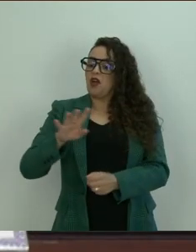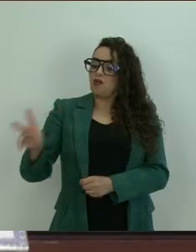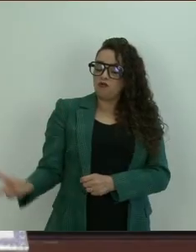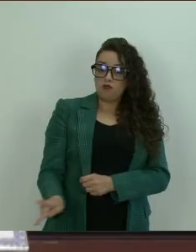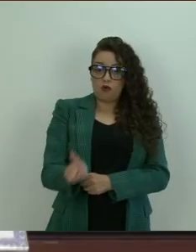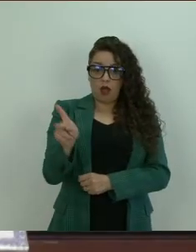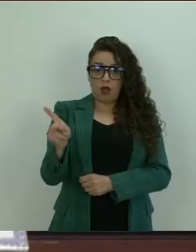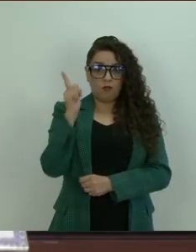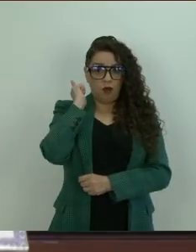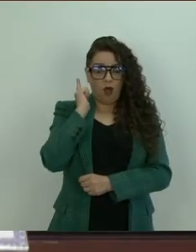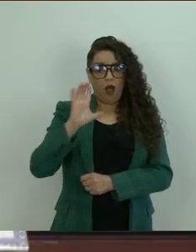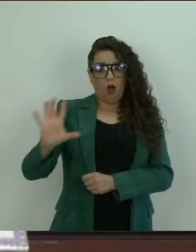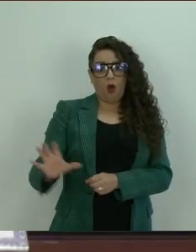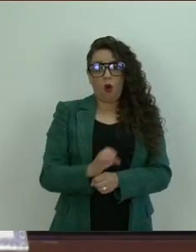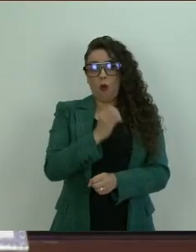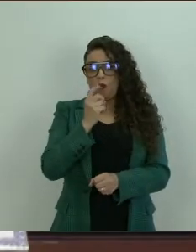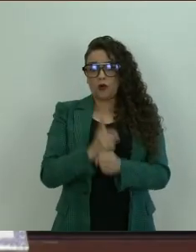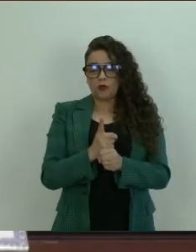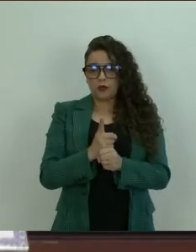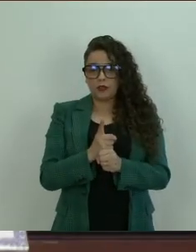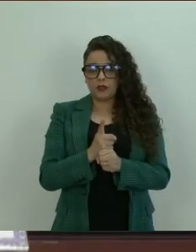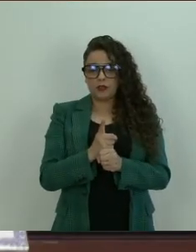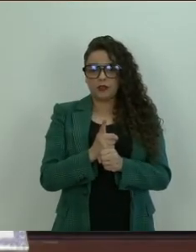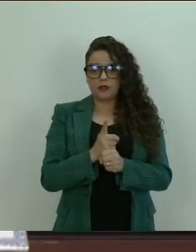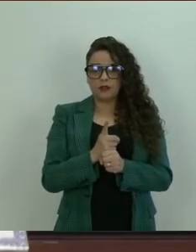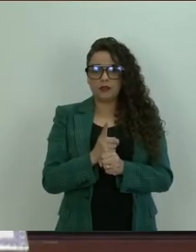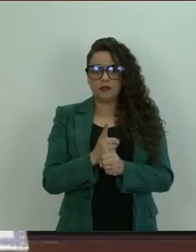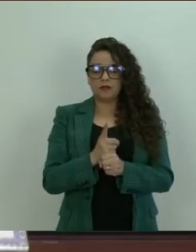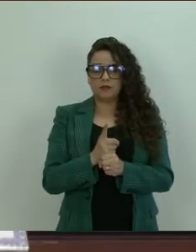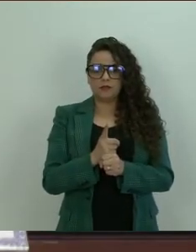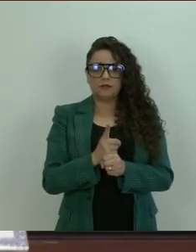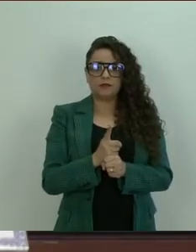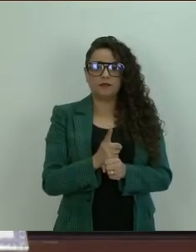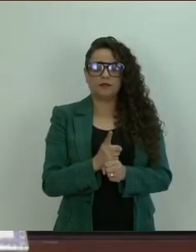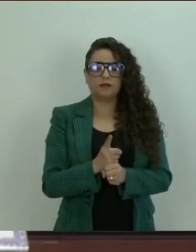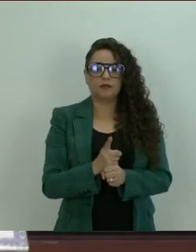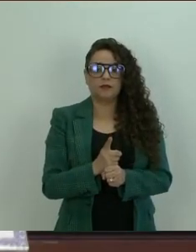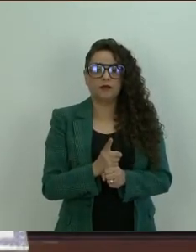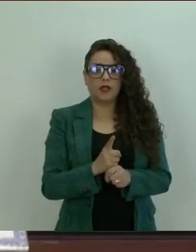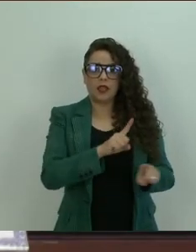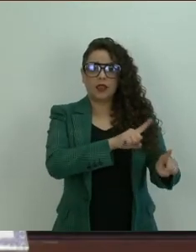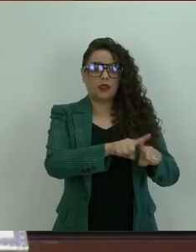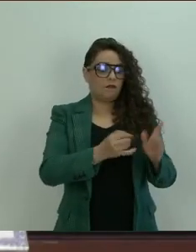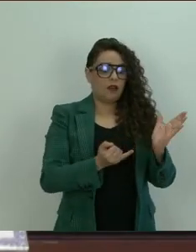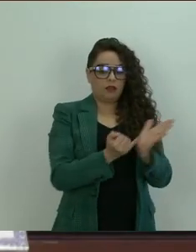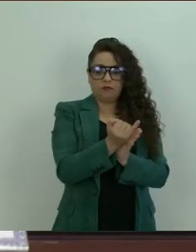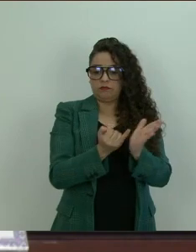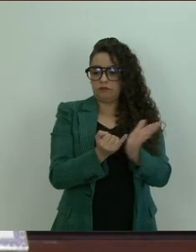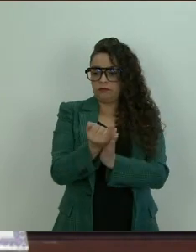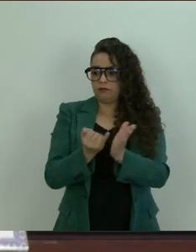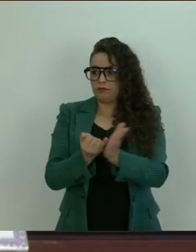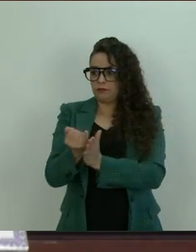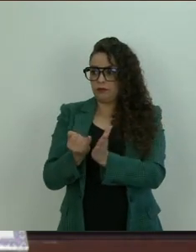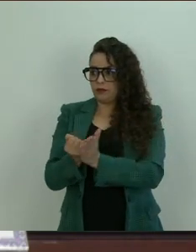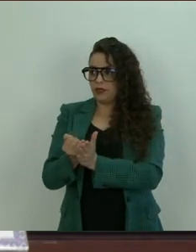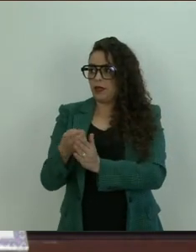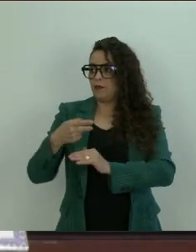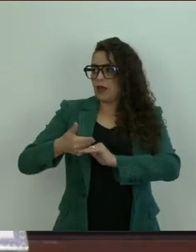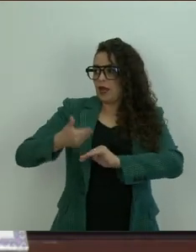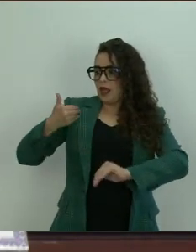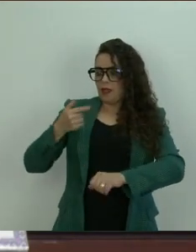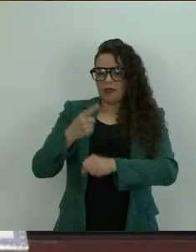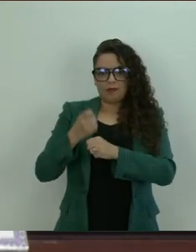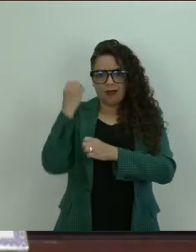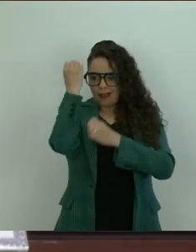la oportunidad de que en su interior todas las decisiones sean tomadas y sean analizadas propiamente por